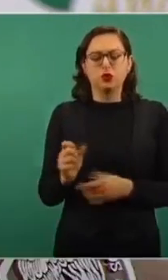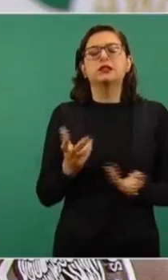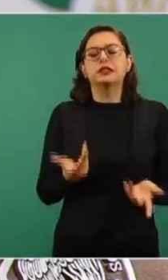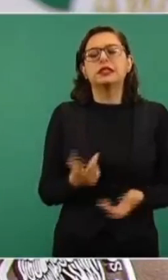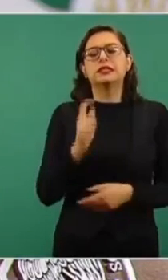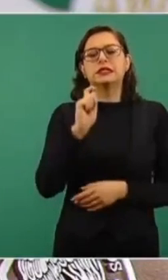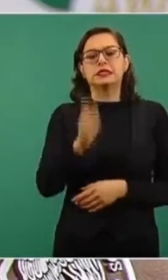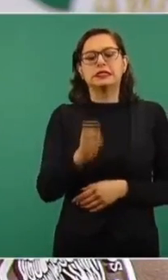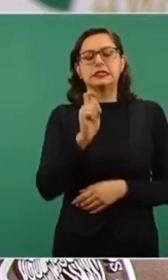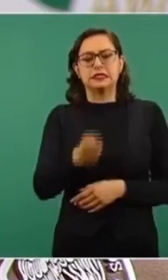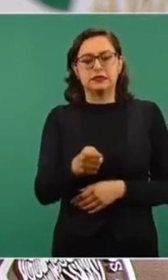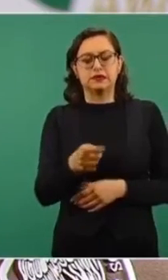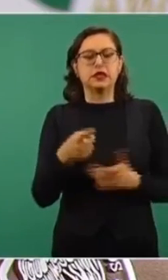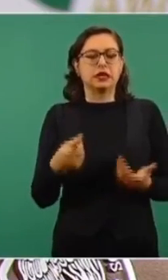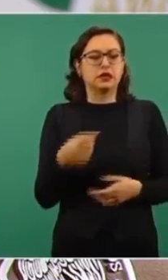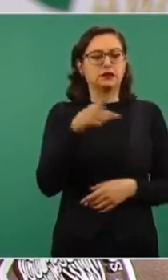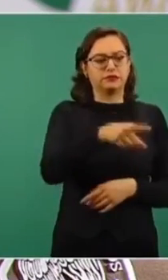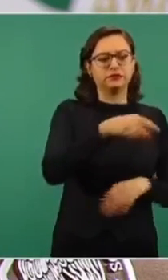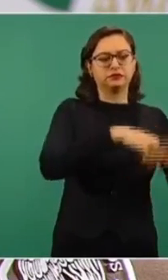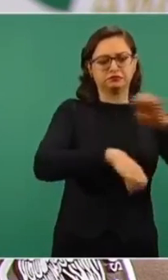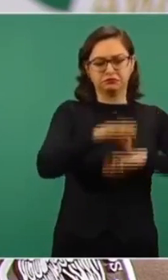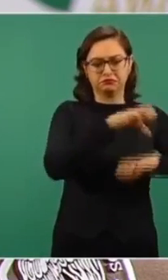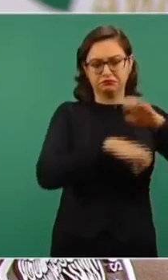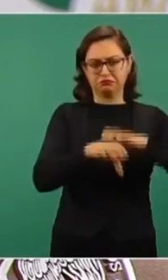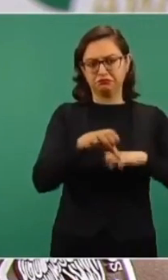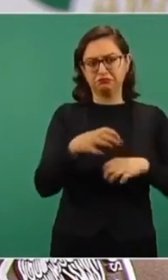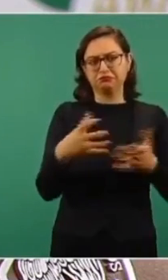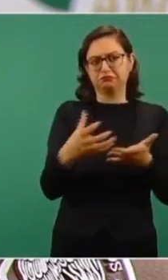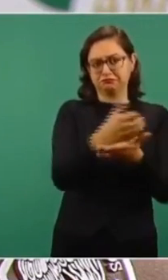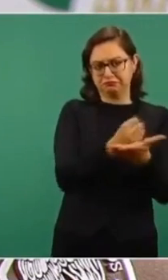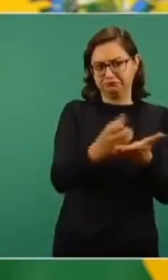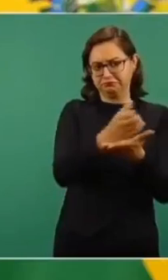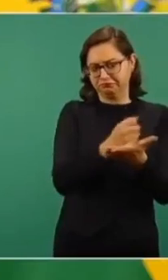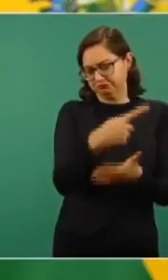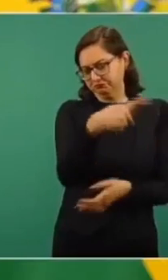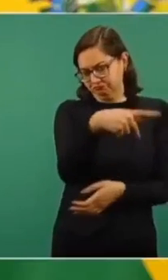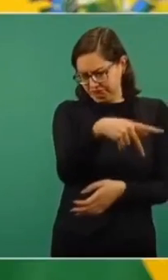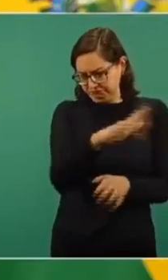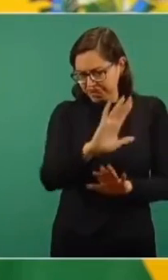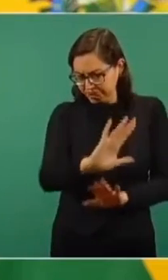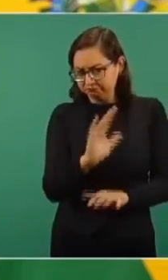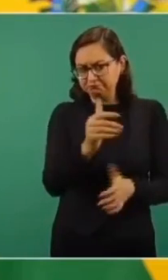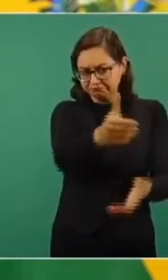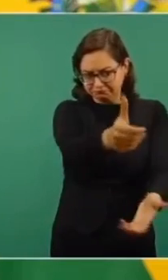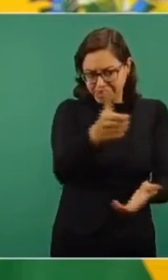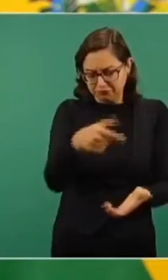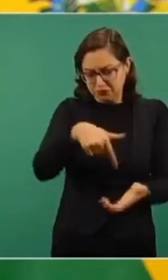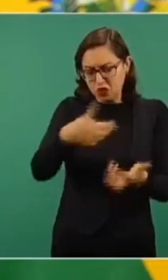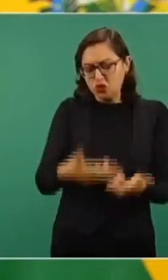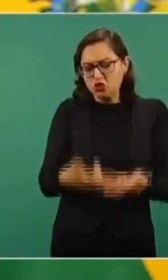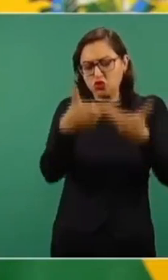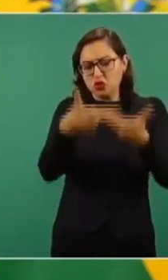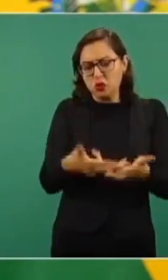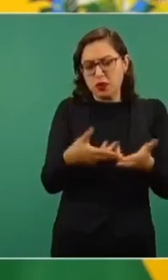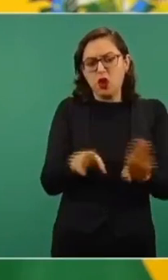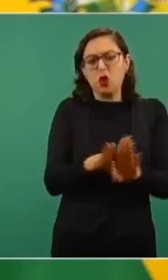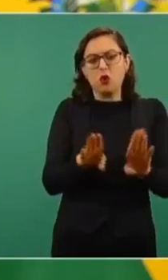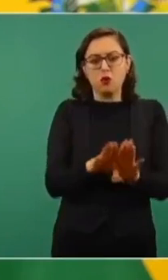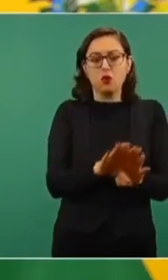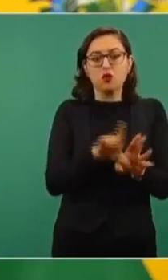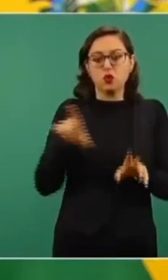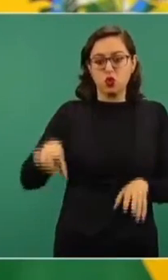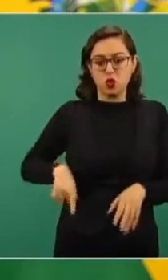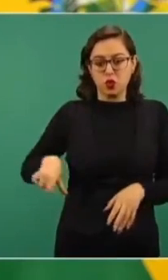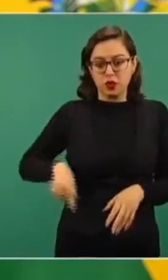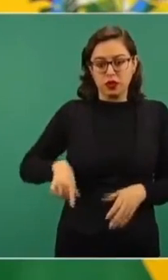transferencias condicionadas que el Estado hace a la población. Nosotros debemos ser ahora el